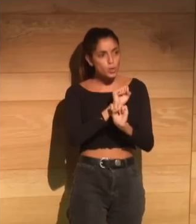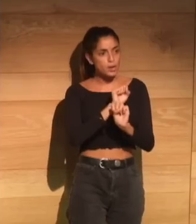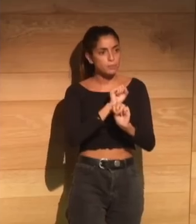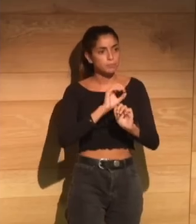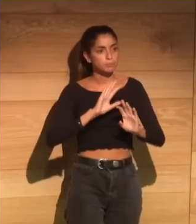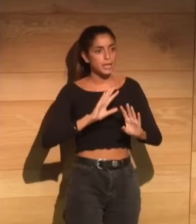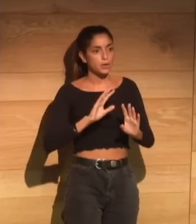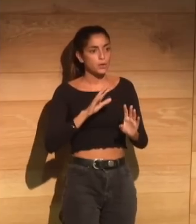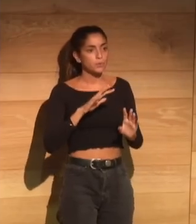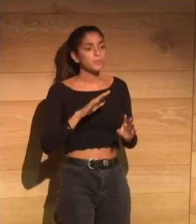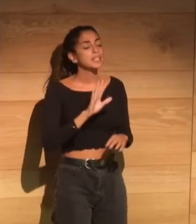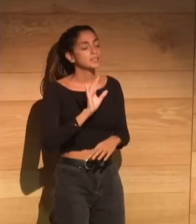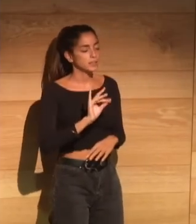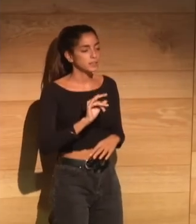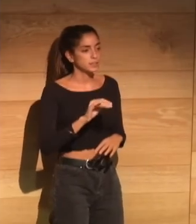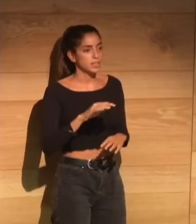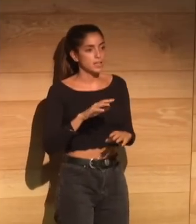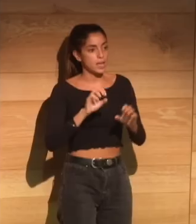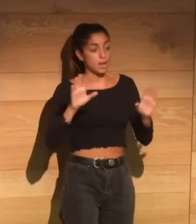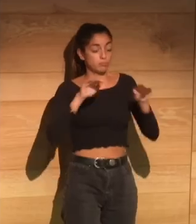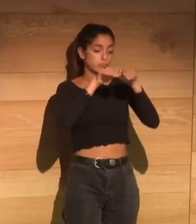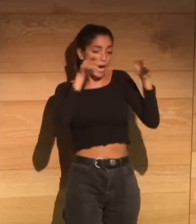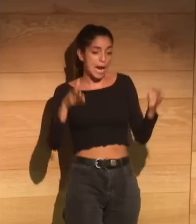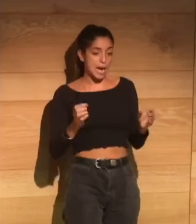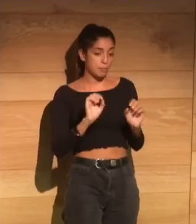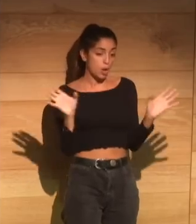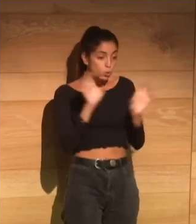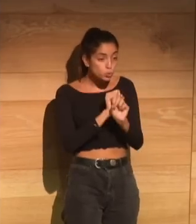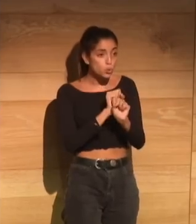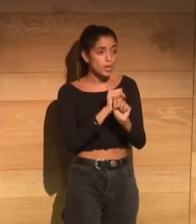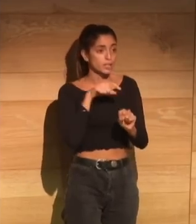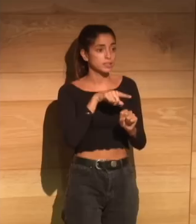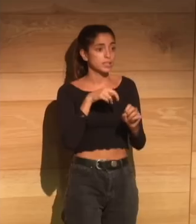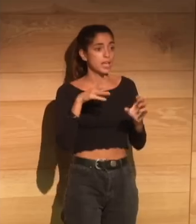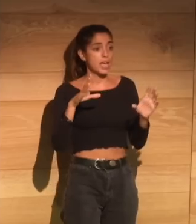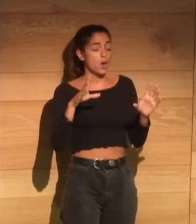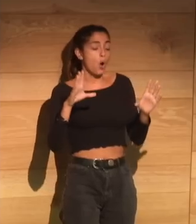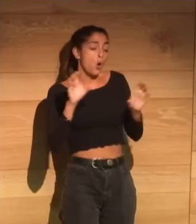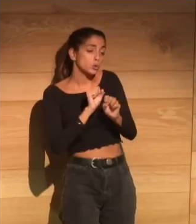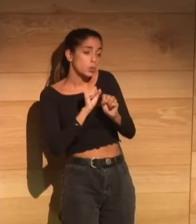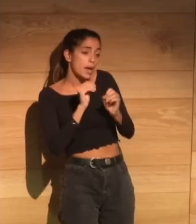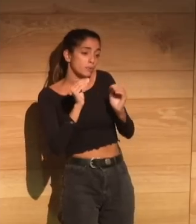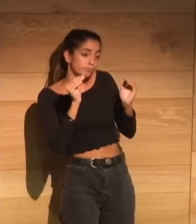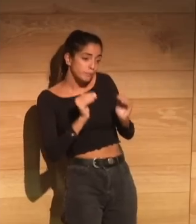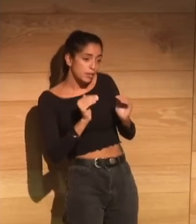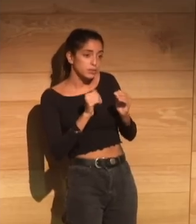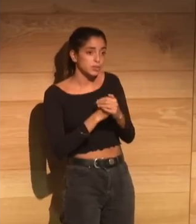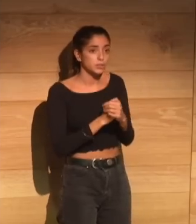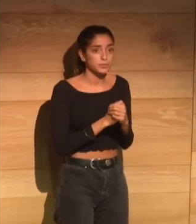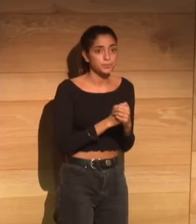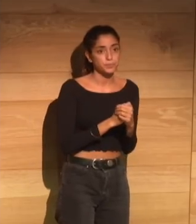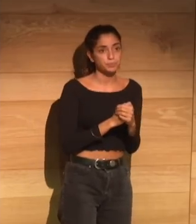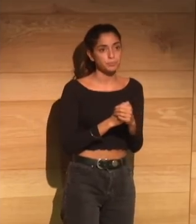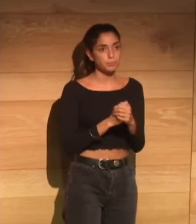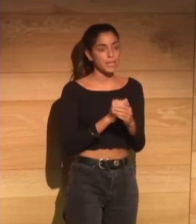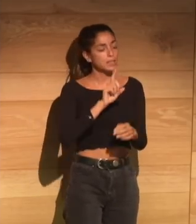enseguida llegamos a la cámara oscura, que sí que nos acerca de forma muy decidida. Primero con la semioscura y luego ya vamos a la oscura. Bueno, sobre todo porque... También